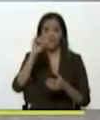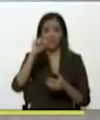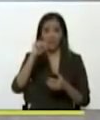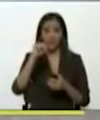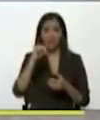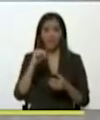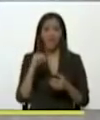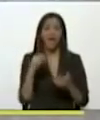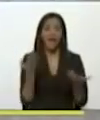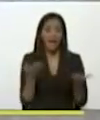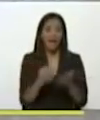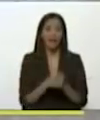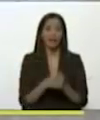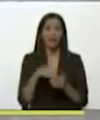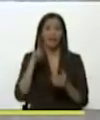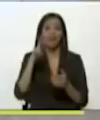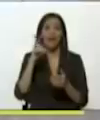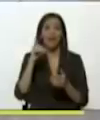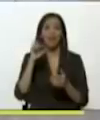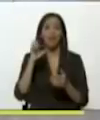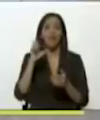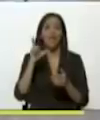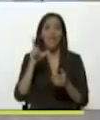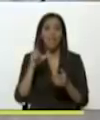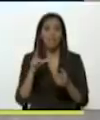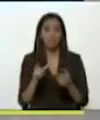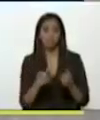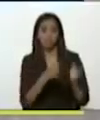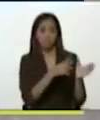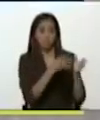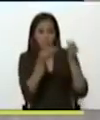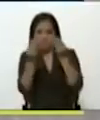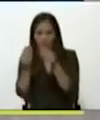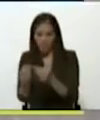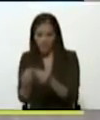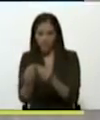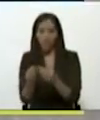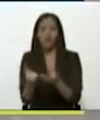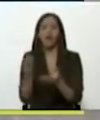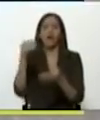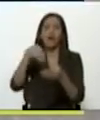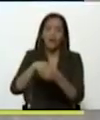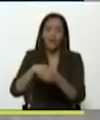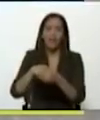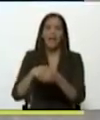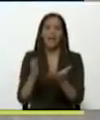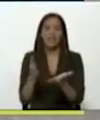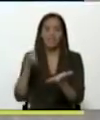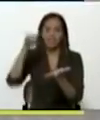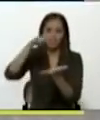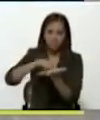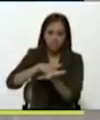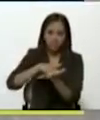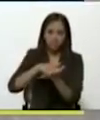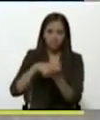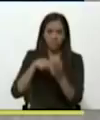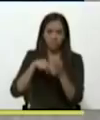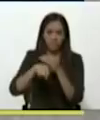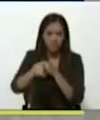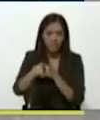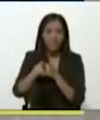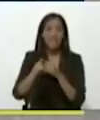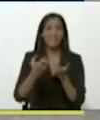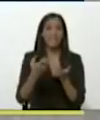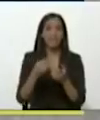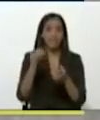Baduel, llevar a Raúl Baduel hasta La Carlota, luego llevarlo hasta las instalaciones de Venezolana